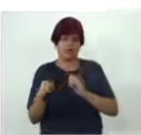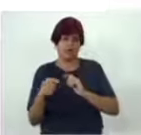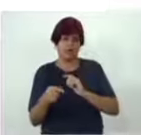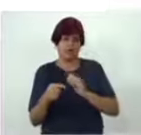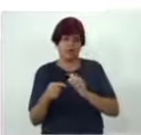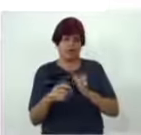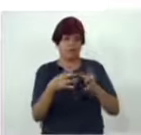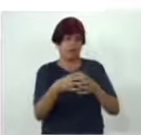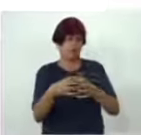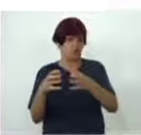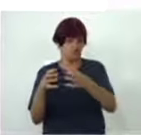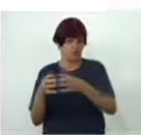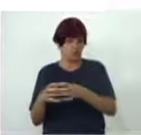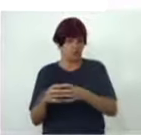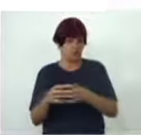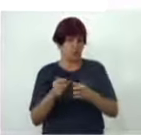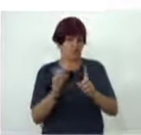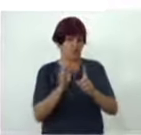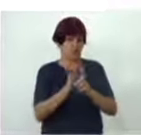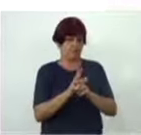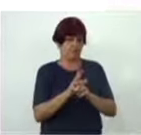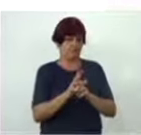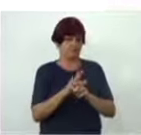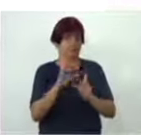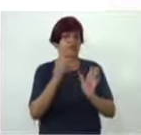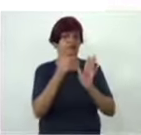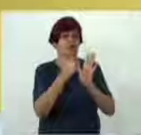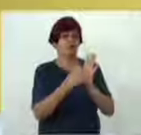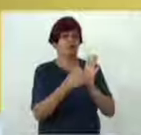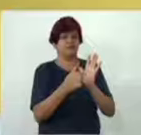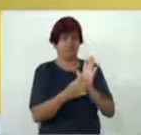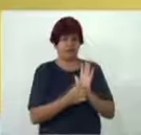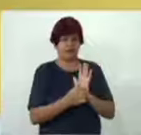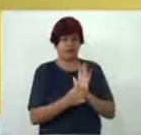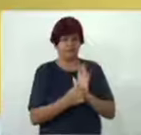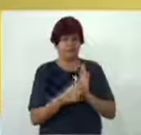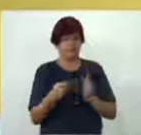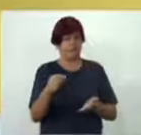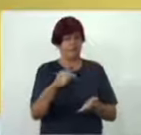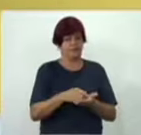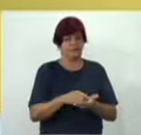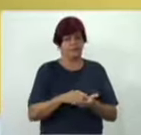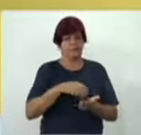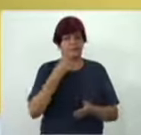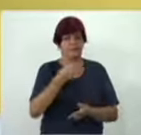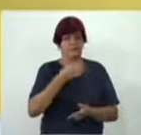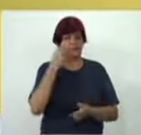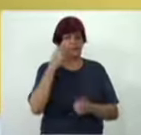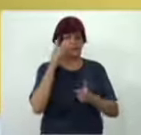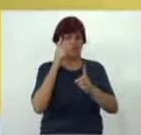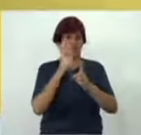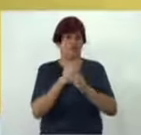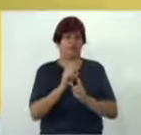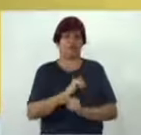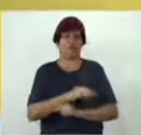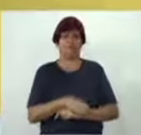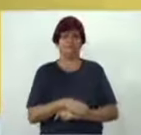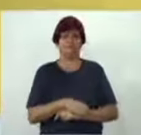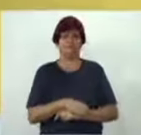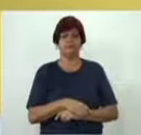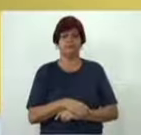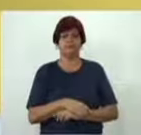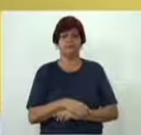del conjunto inicial y clasificarlos. Hasta aquí la fundamentación del objetivo.